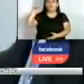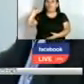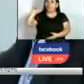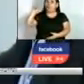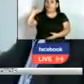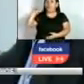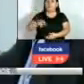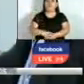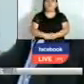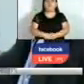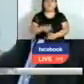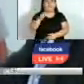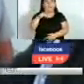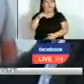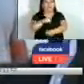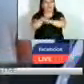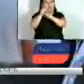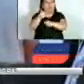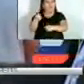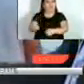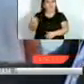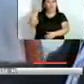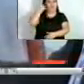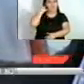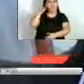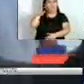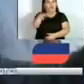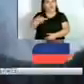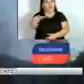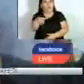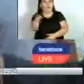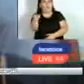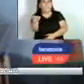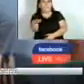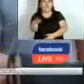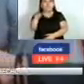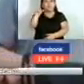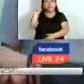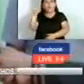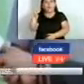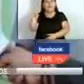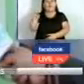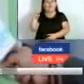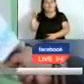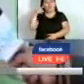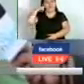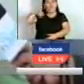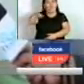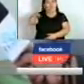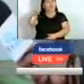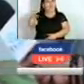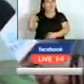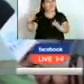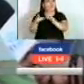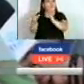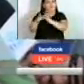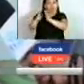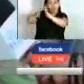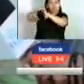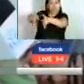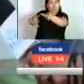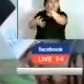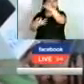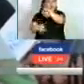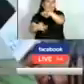Sí, hoy en la mañana me hablaban de Cuyultitán, que también ha habido un hallazgo de